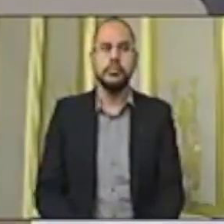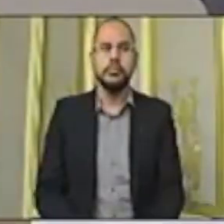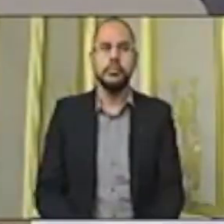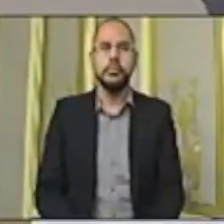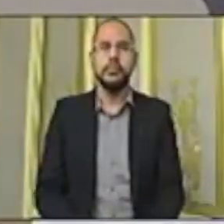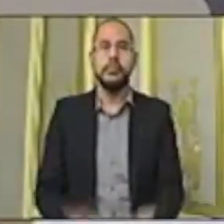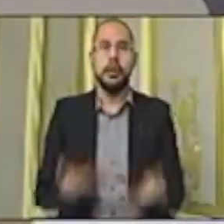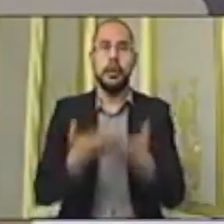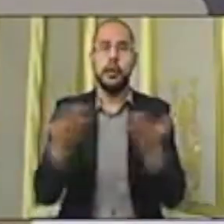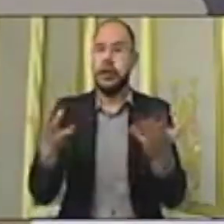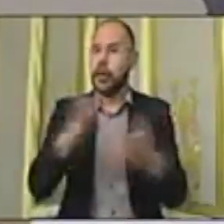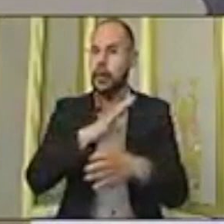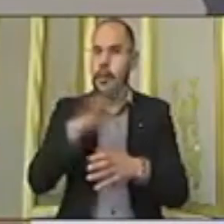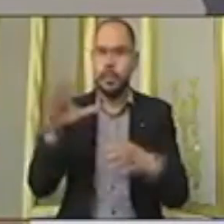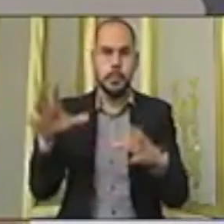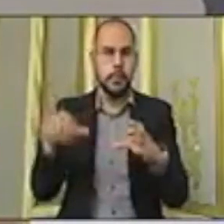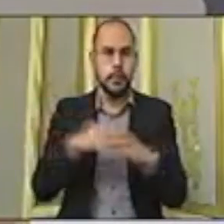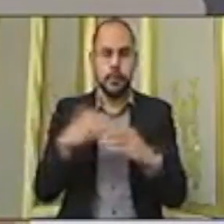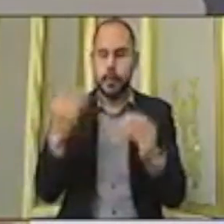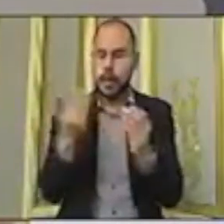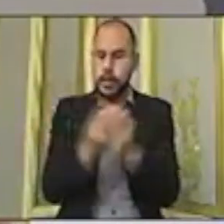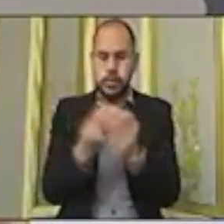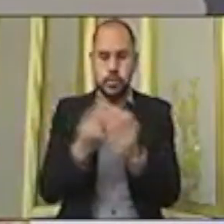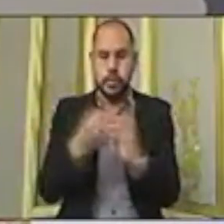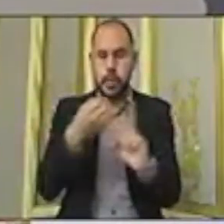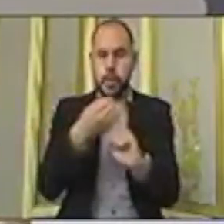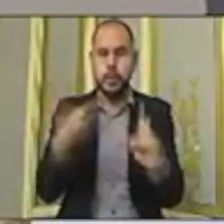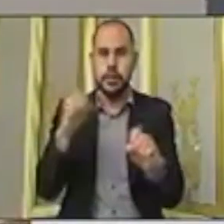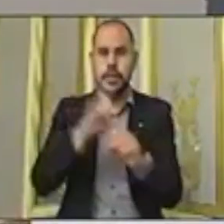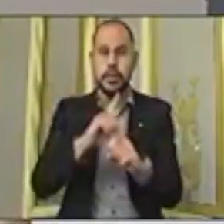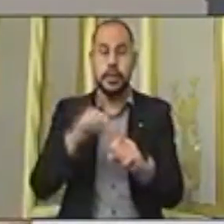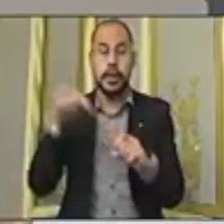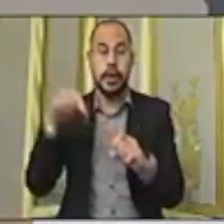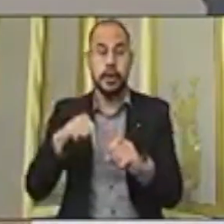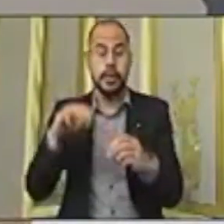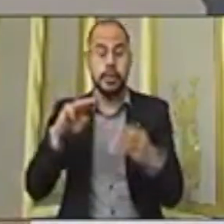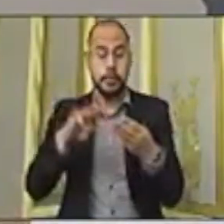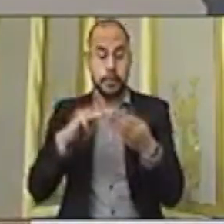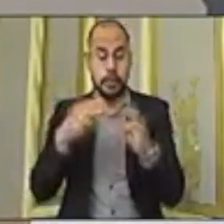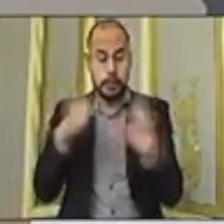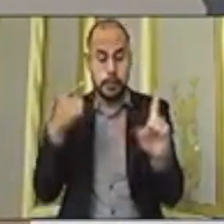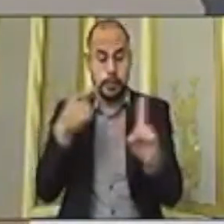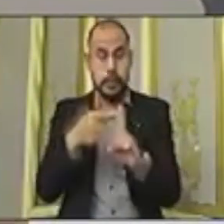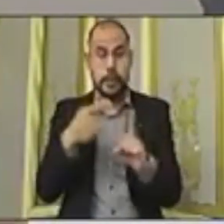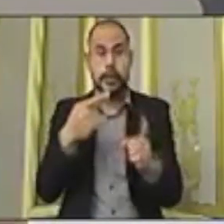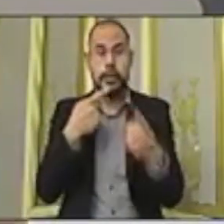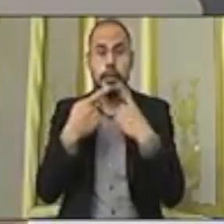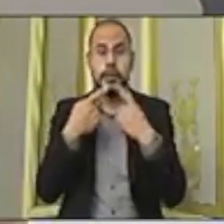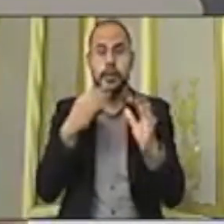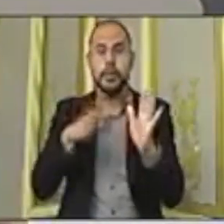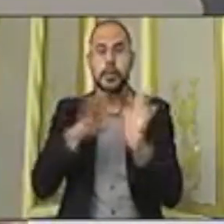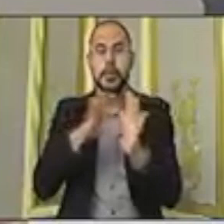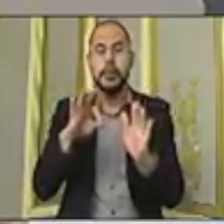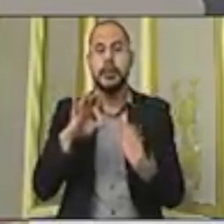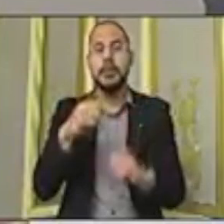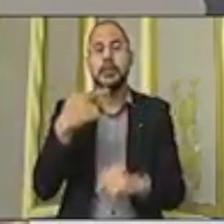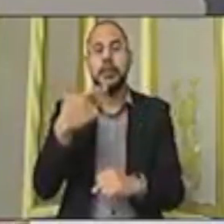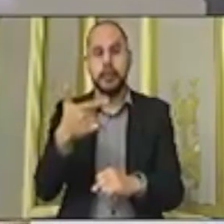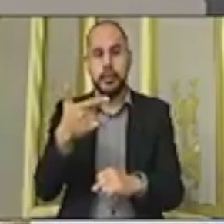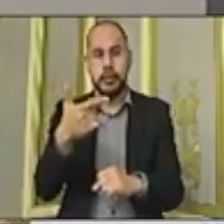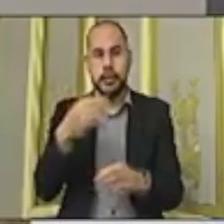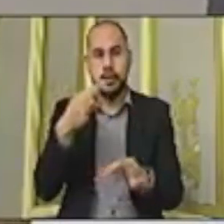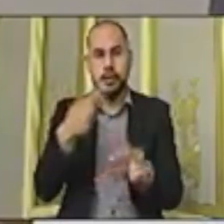Habiendo desahogados todos los asuntos del orden del día que motivaron esta sesión, cumpliendo el punto 7 del orden del día,